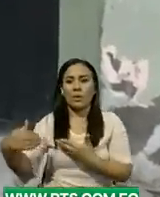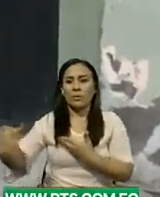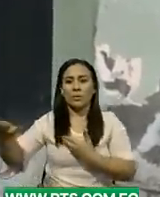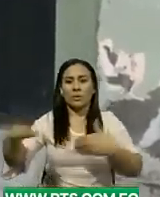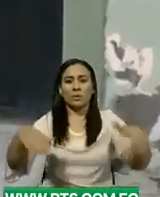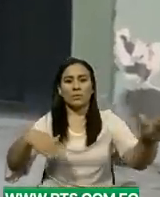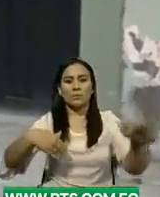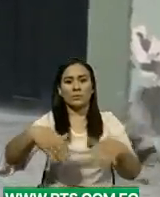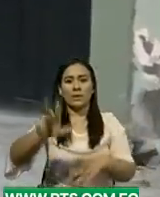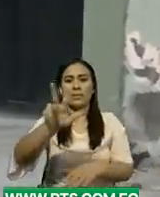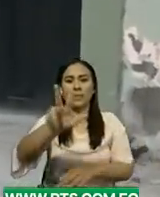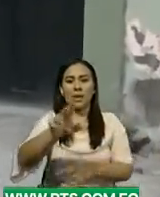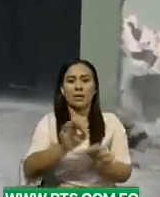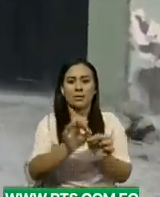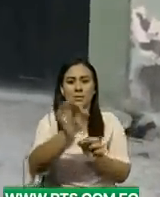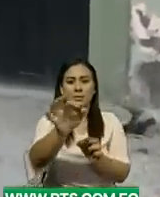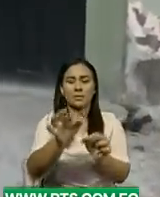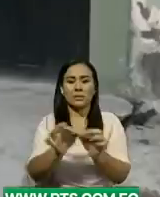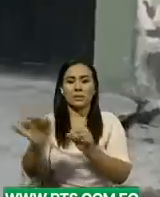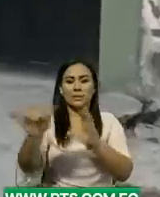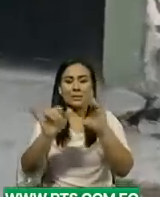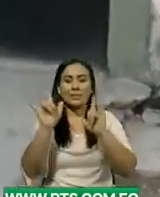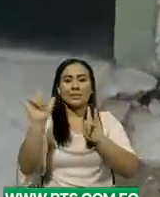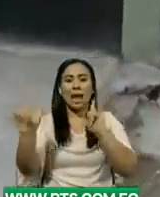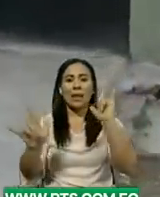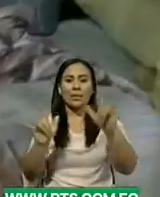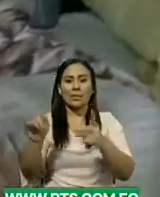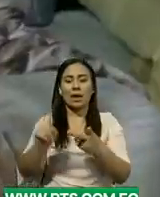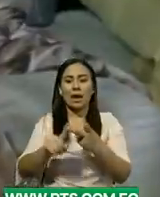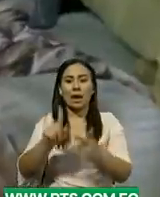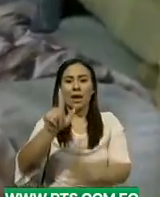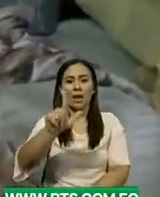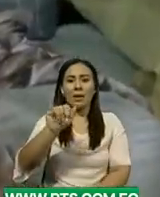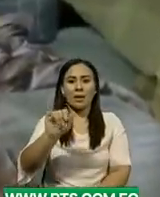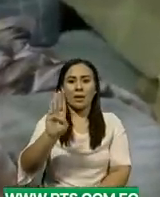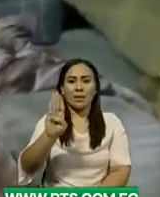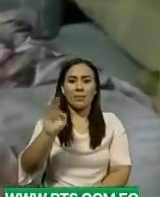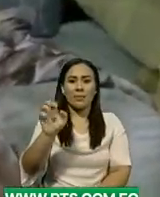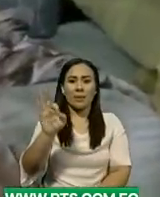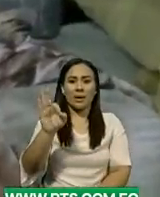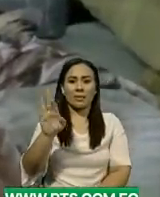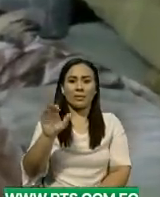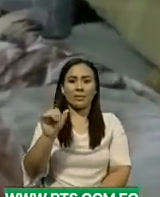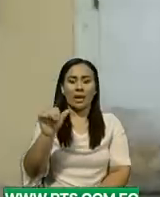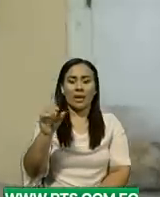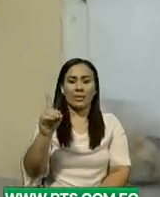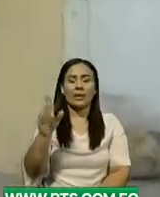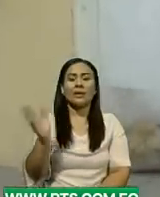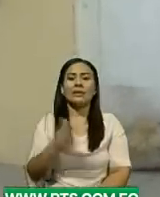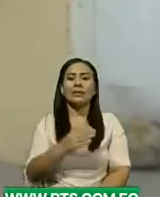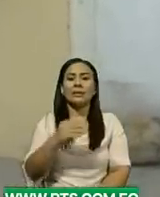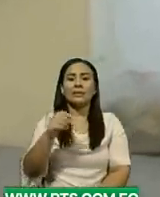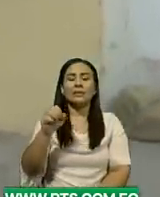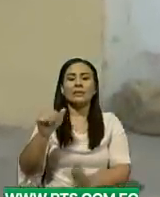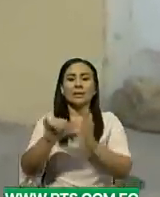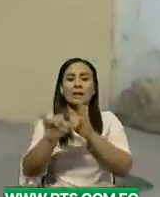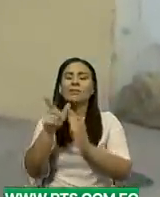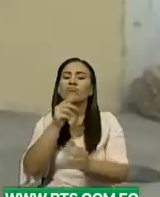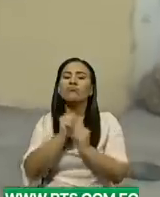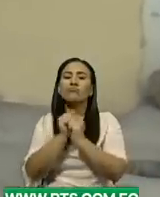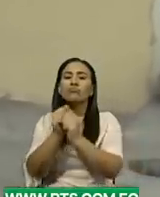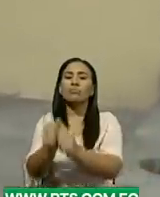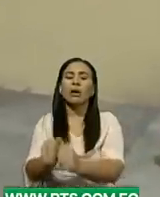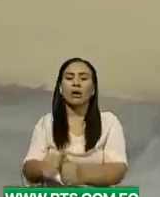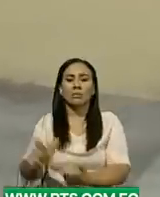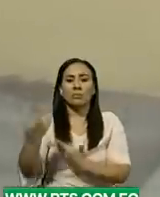3 cantones, Salinas, La Libertad y Santa Elena. Cada kit electoral iba acompañado de elementos de la fuerza